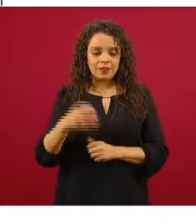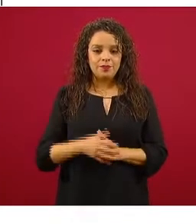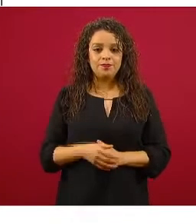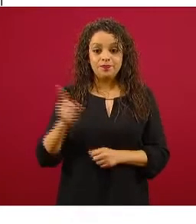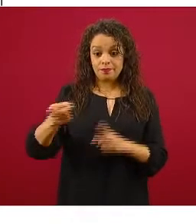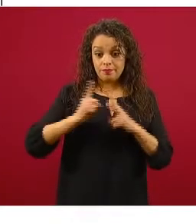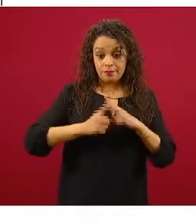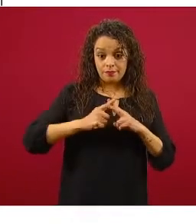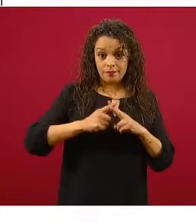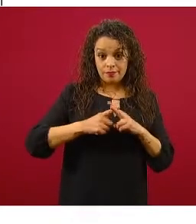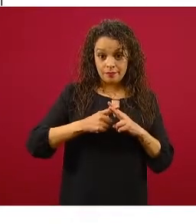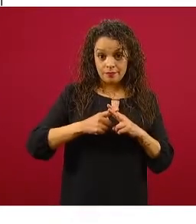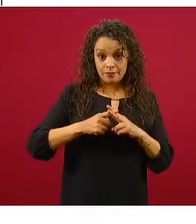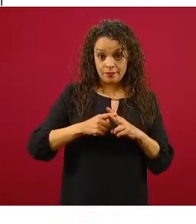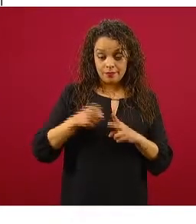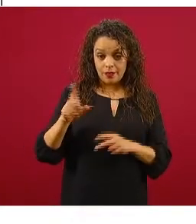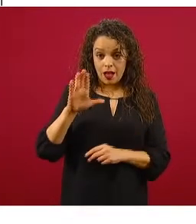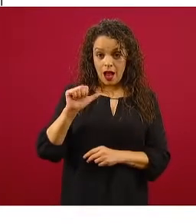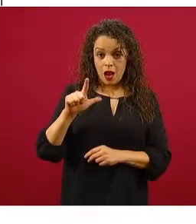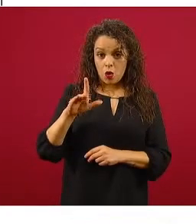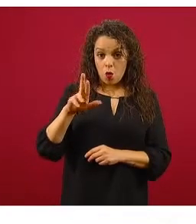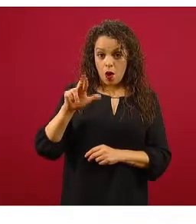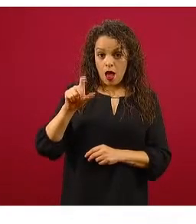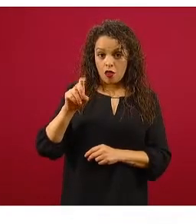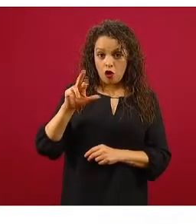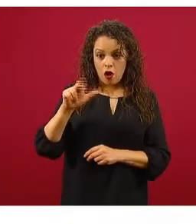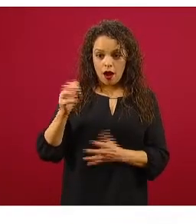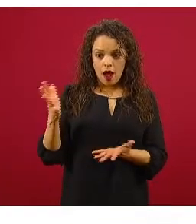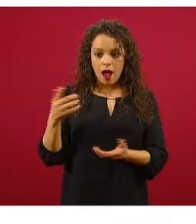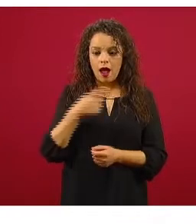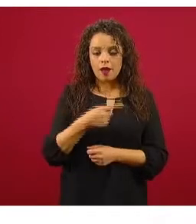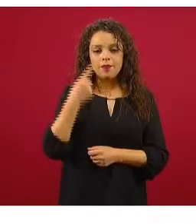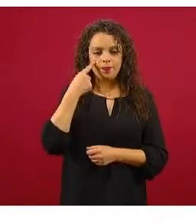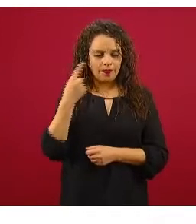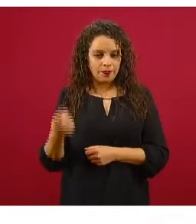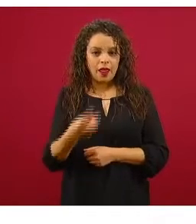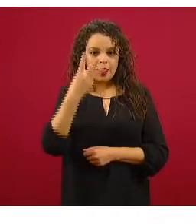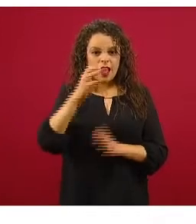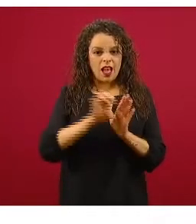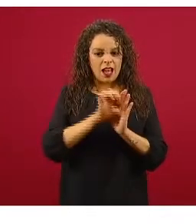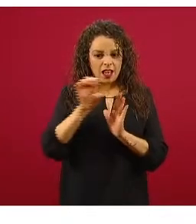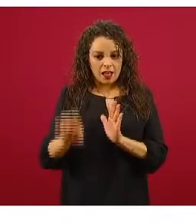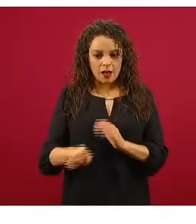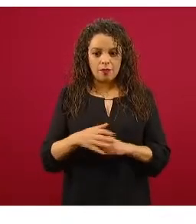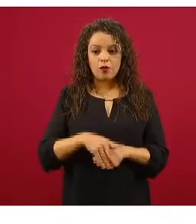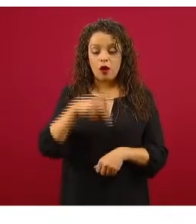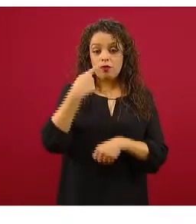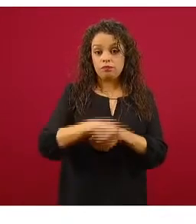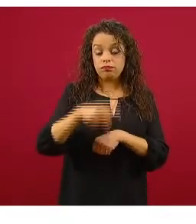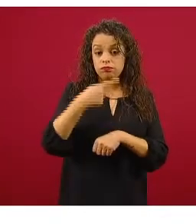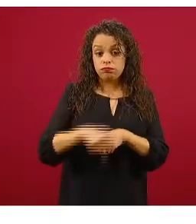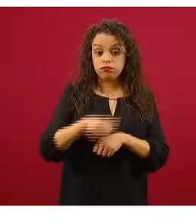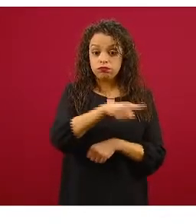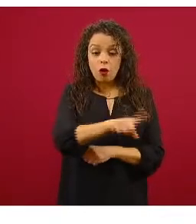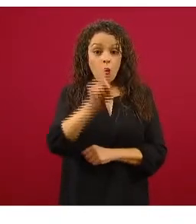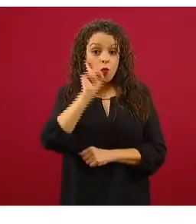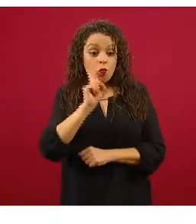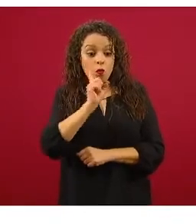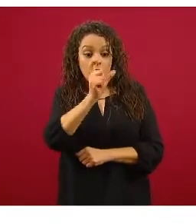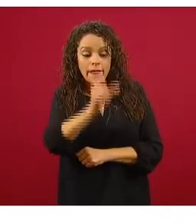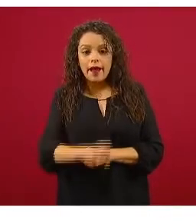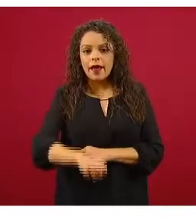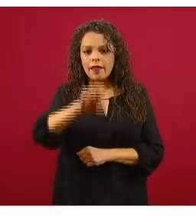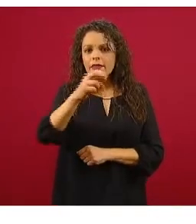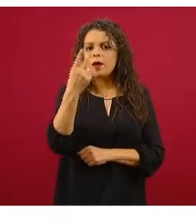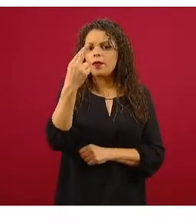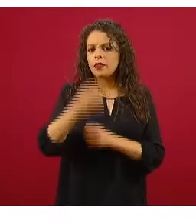la que sigue, les pregunta, vamos a dar 3 ejemplos. Este es el riesgo para una mujer de 25